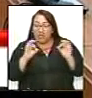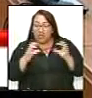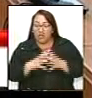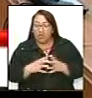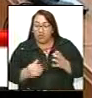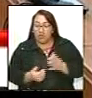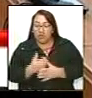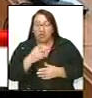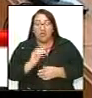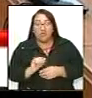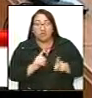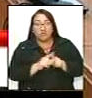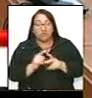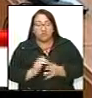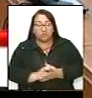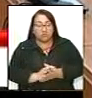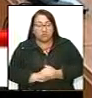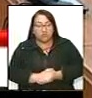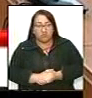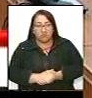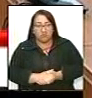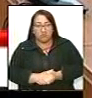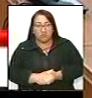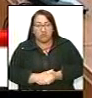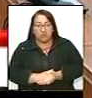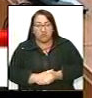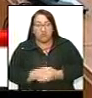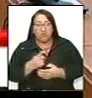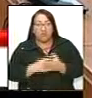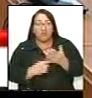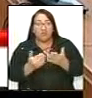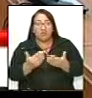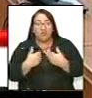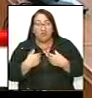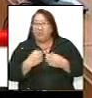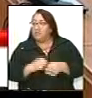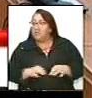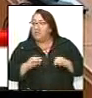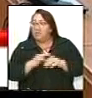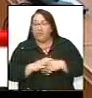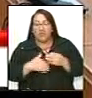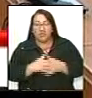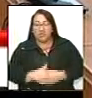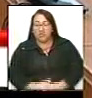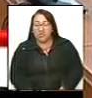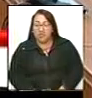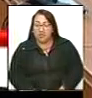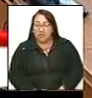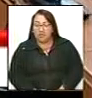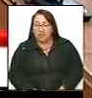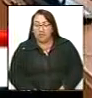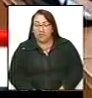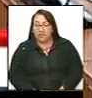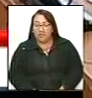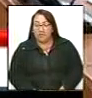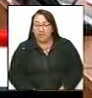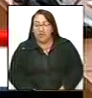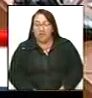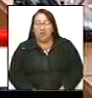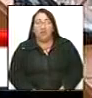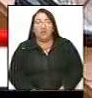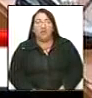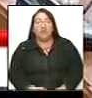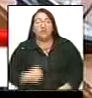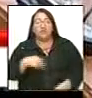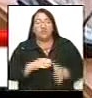y este y que nos va a dar un fracaso nos va a detener en nuestro